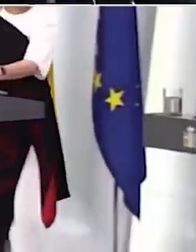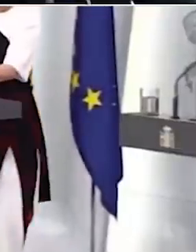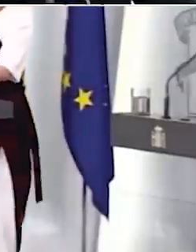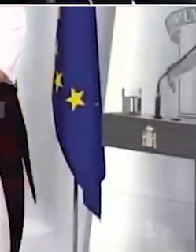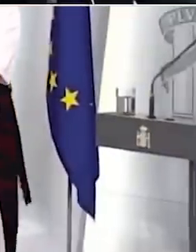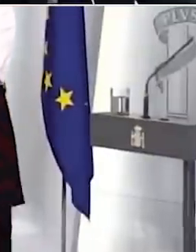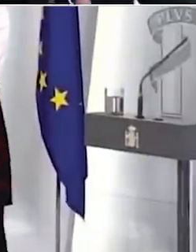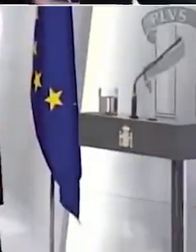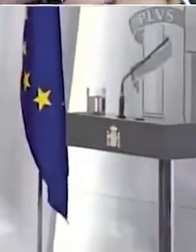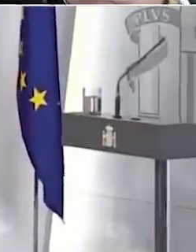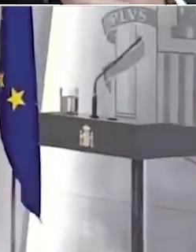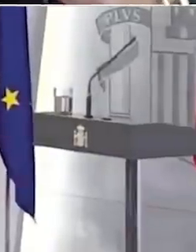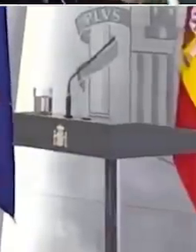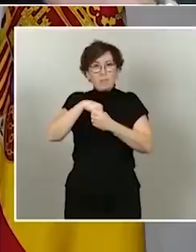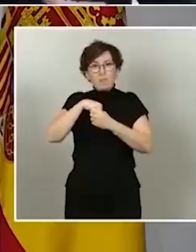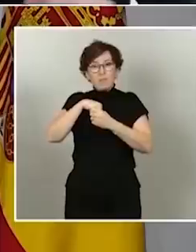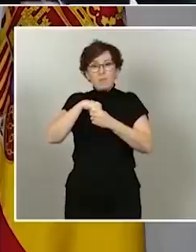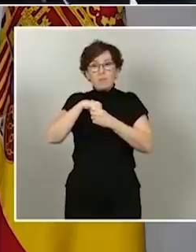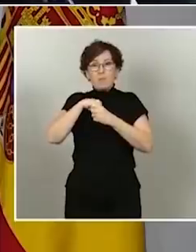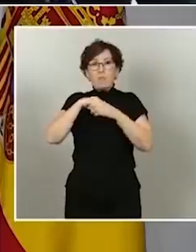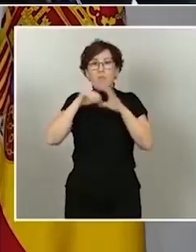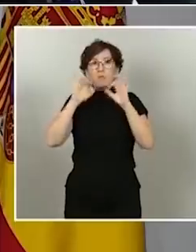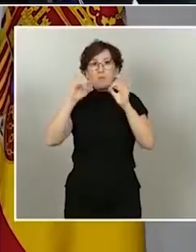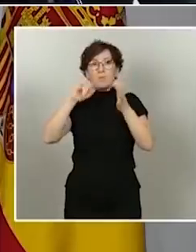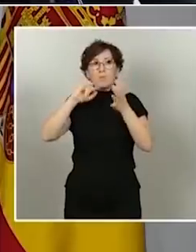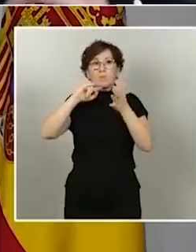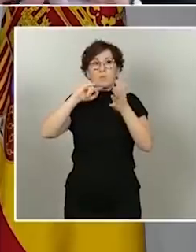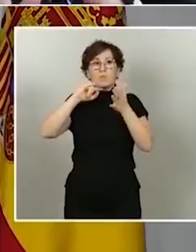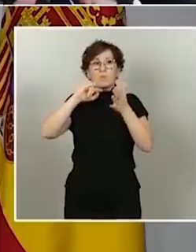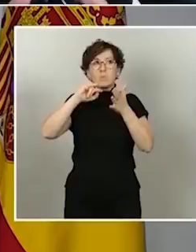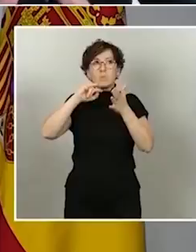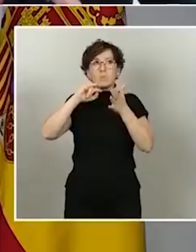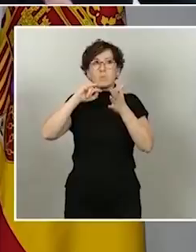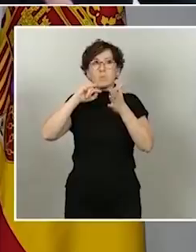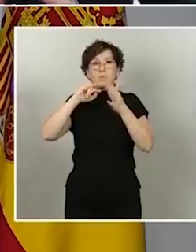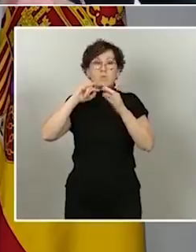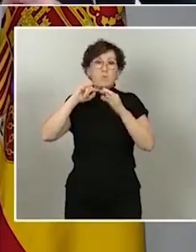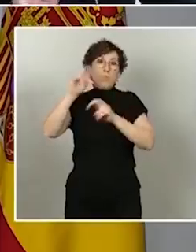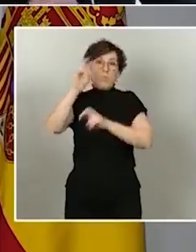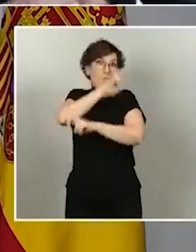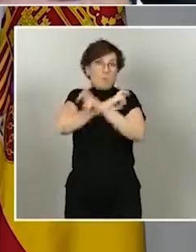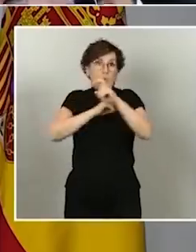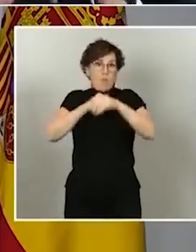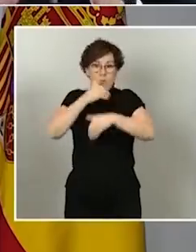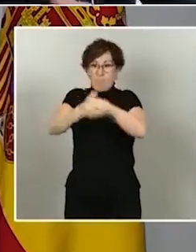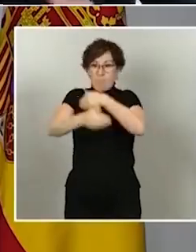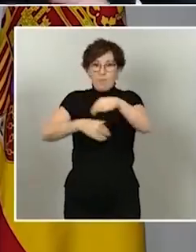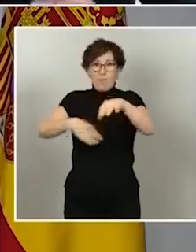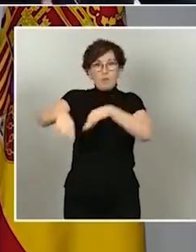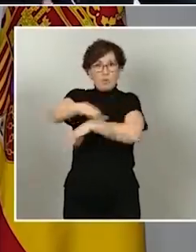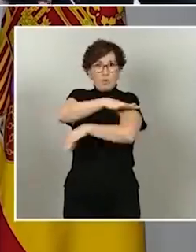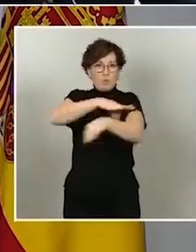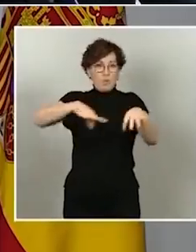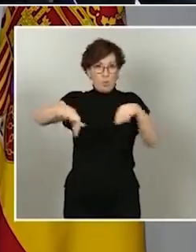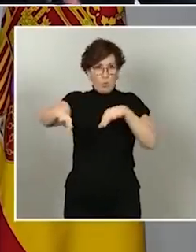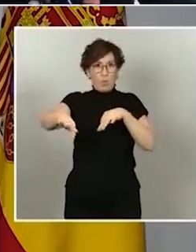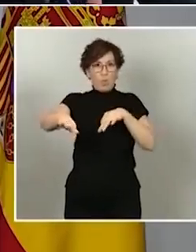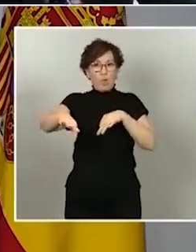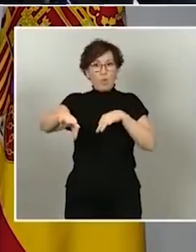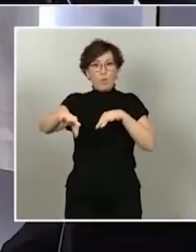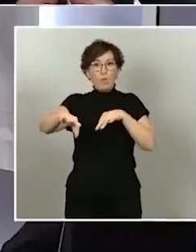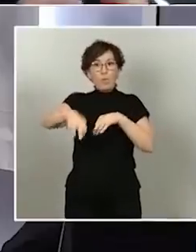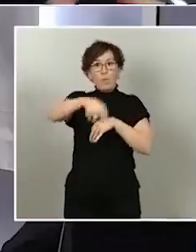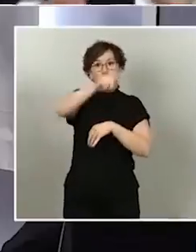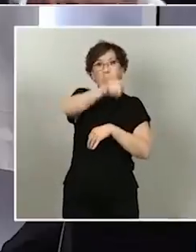totalitario estableciendo una verdad absoluta obviamente nutrida de una ideología en este caso comunista para ello que se necesita el punto 2 el